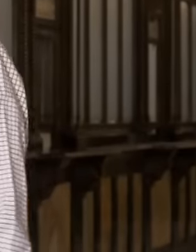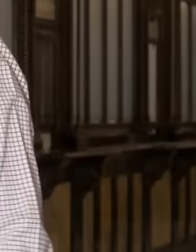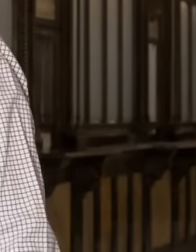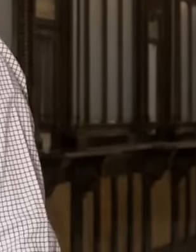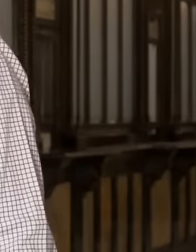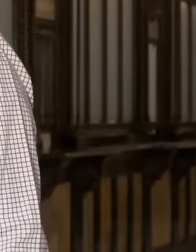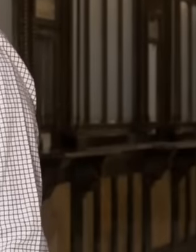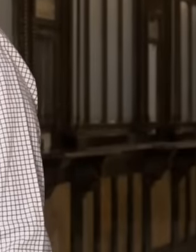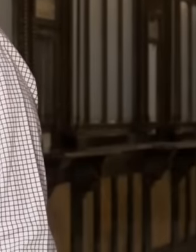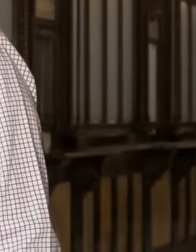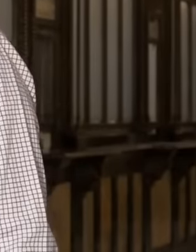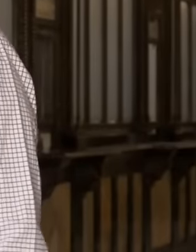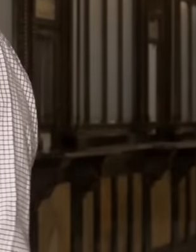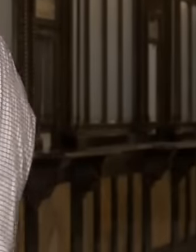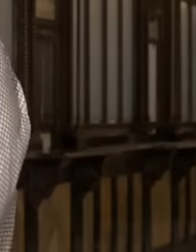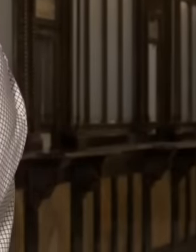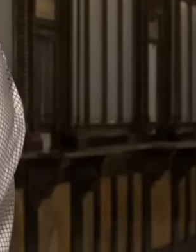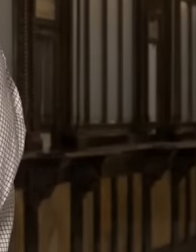números rojos.